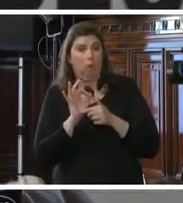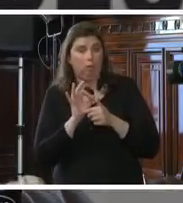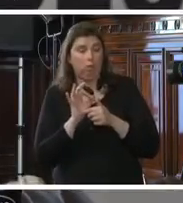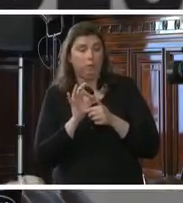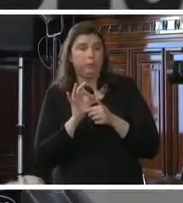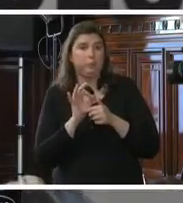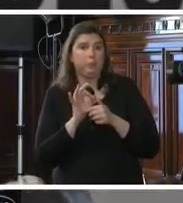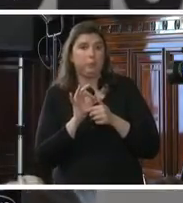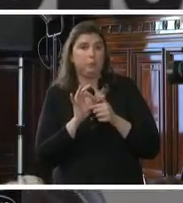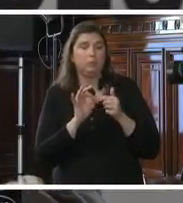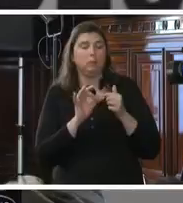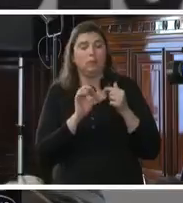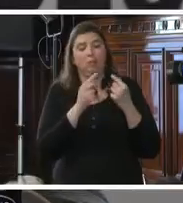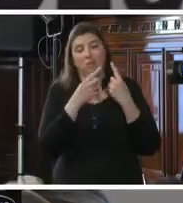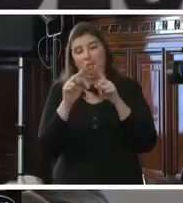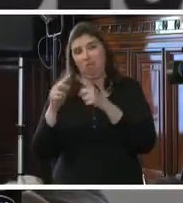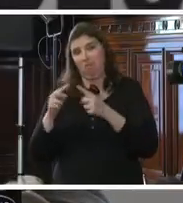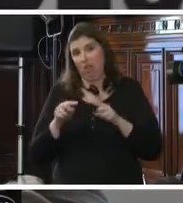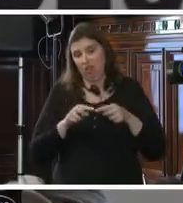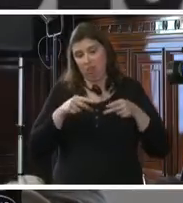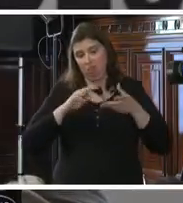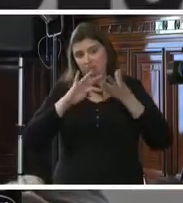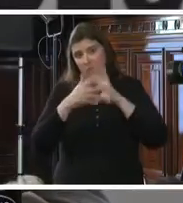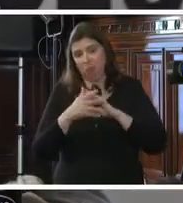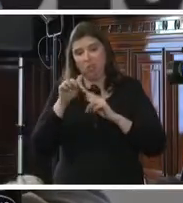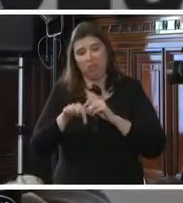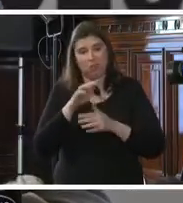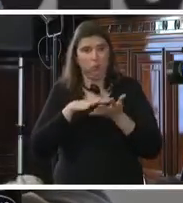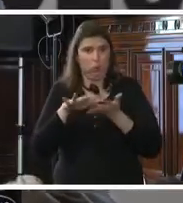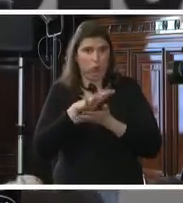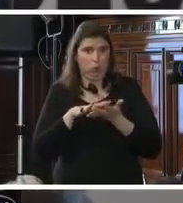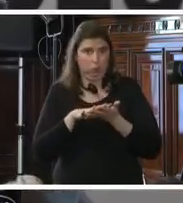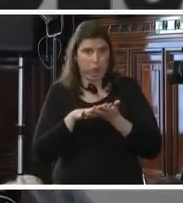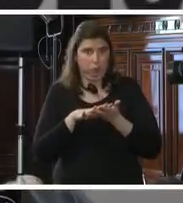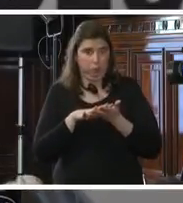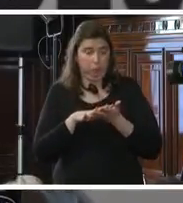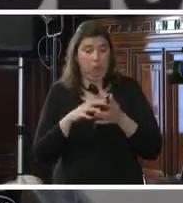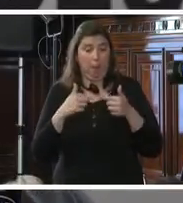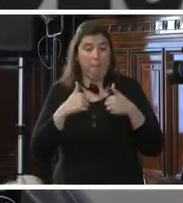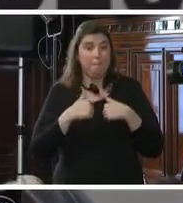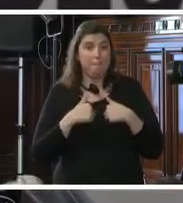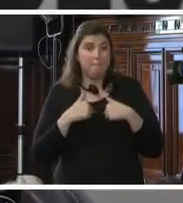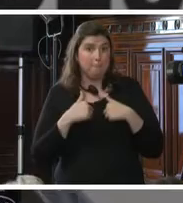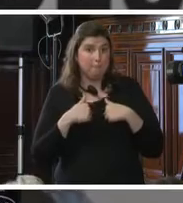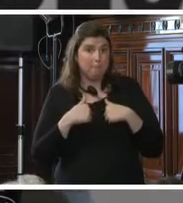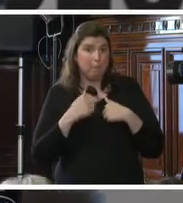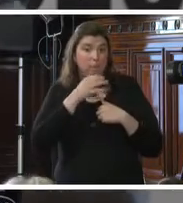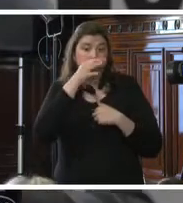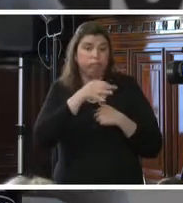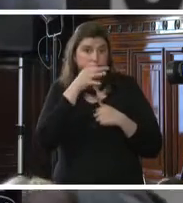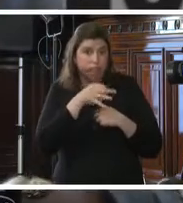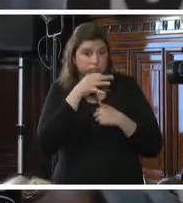desde varios de sus mecanismos esta situación. Y mi llamado va en esa línea,